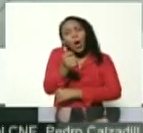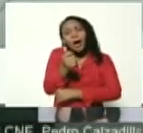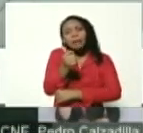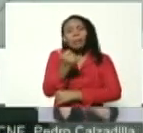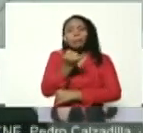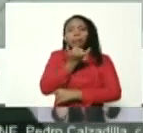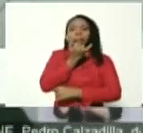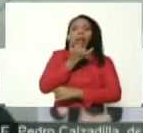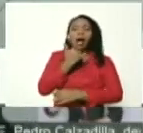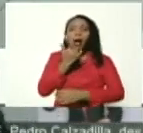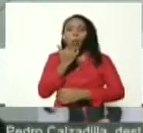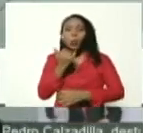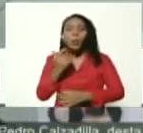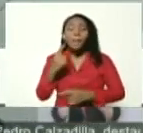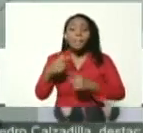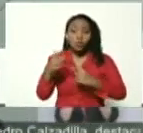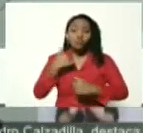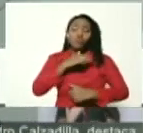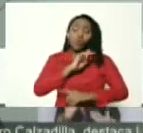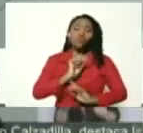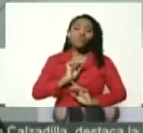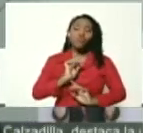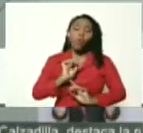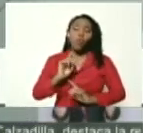fallas, y llevamos un buen número